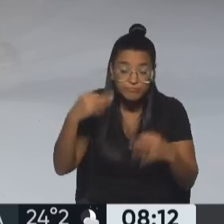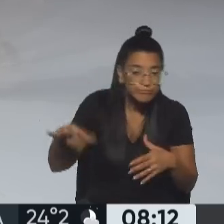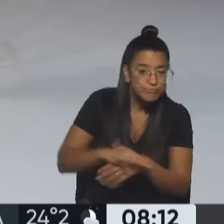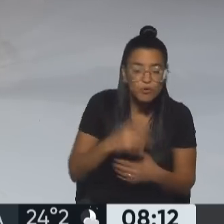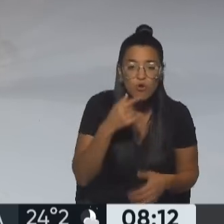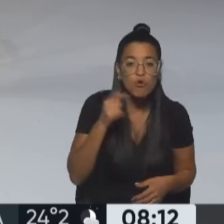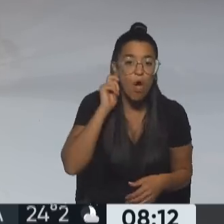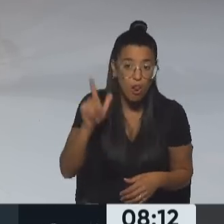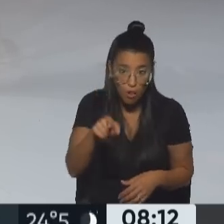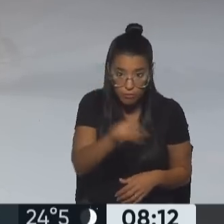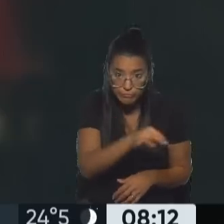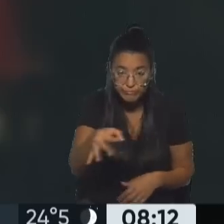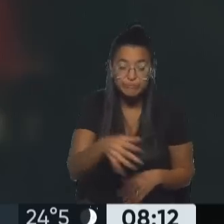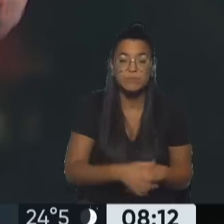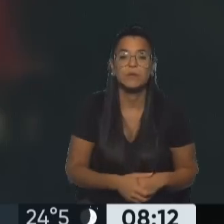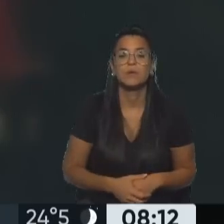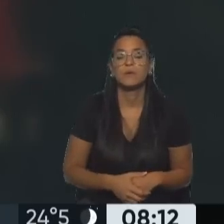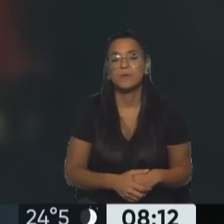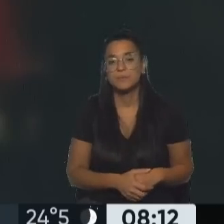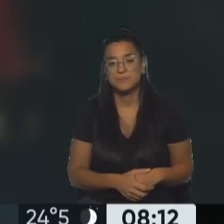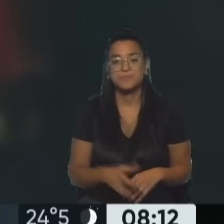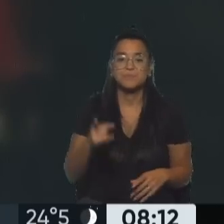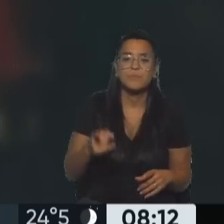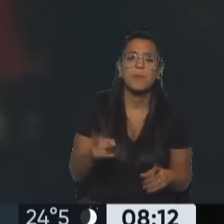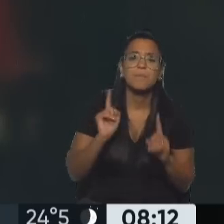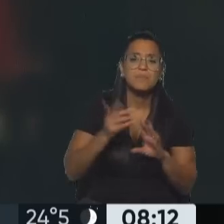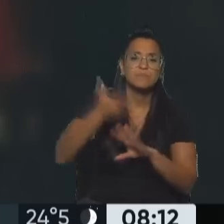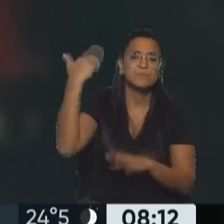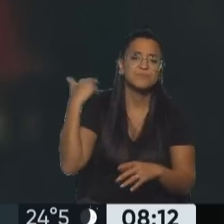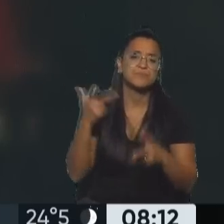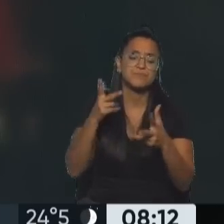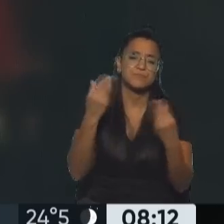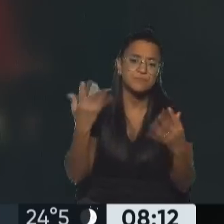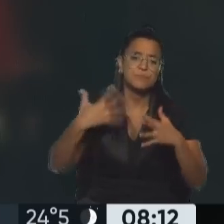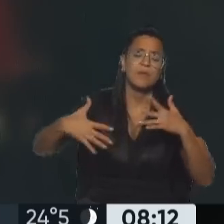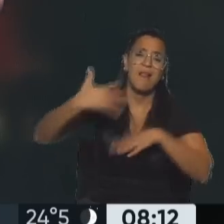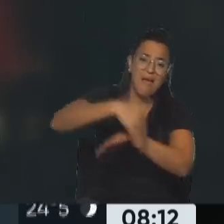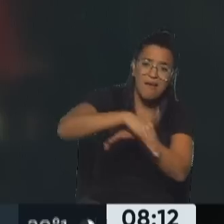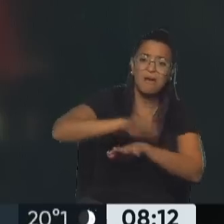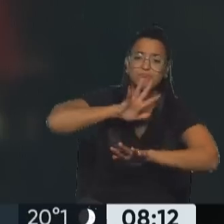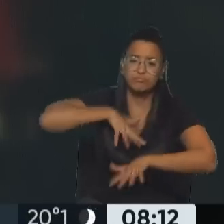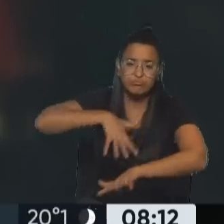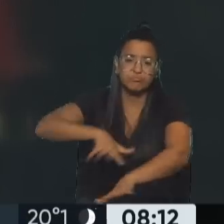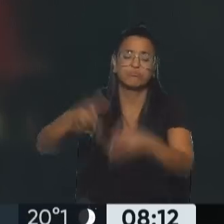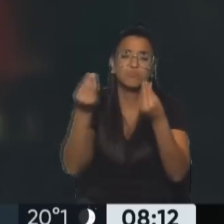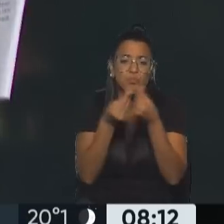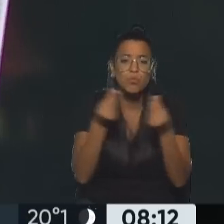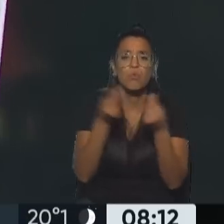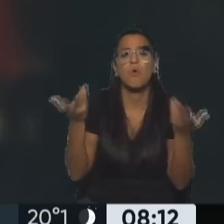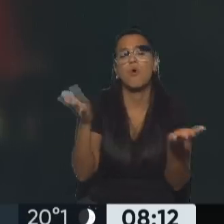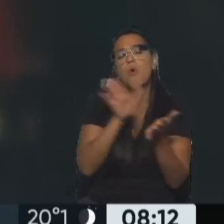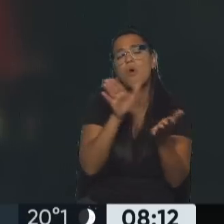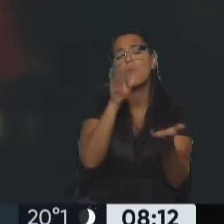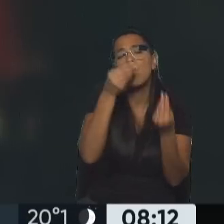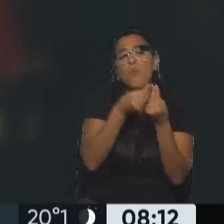Sí así es teniendo en cuenta todo lo que está pasando en las calles las manifestaciones masivas en distintos